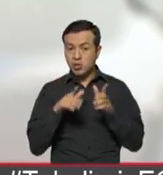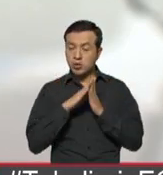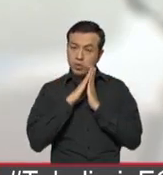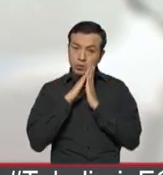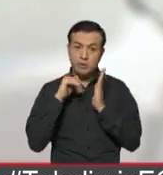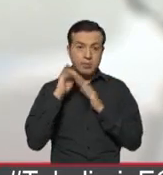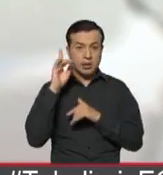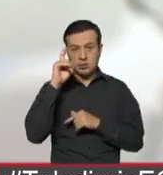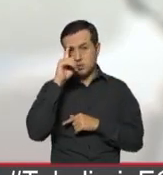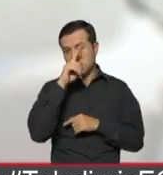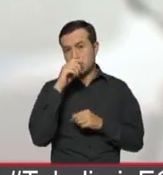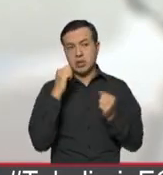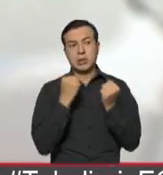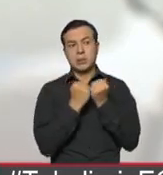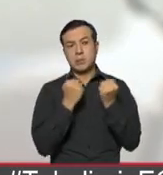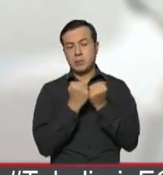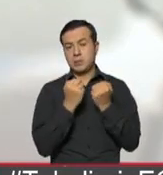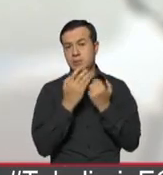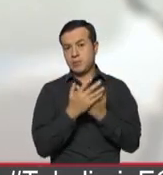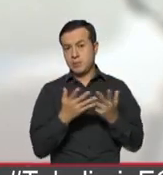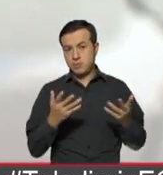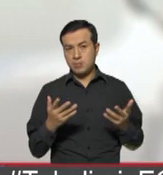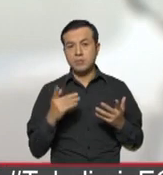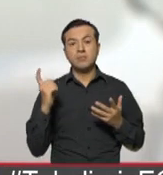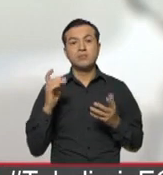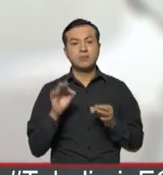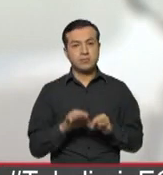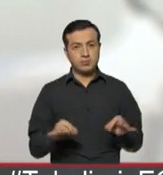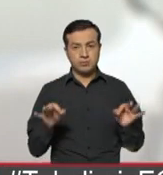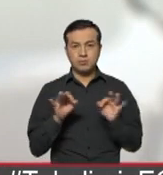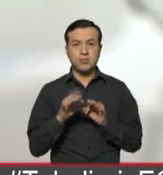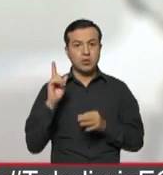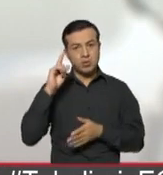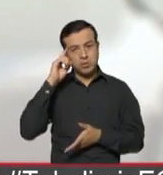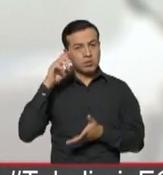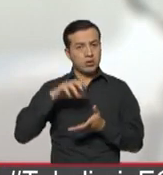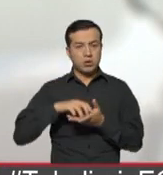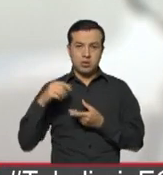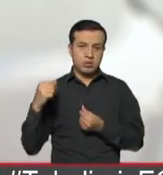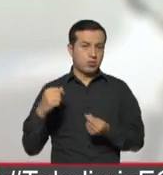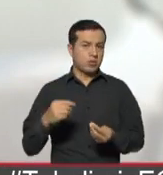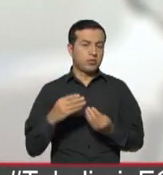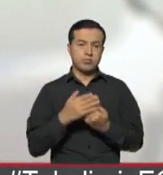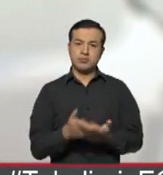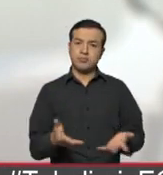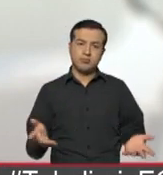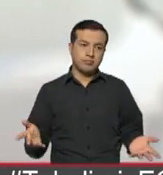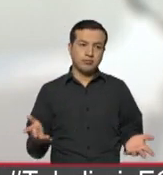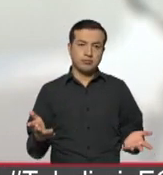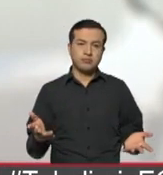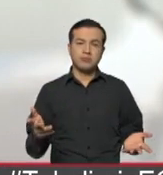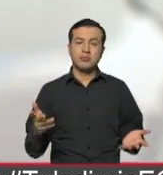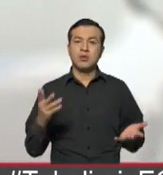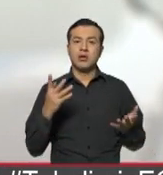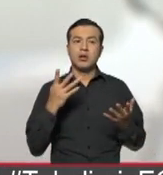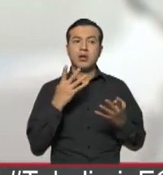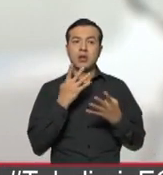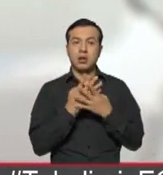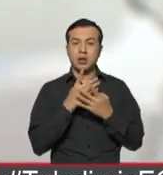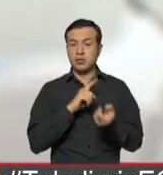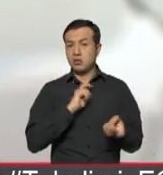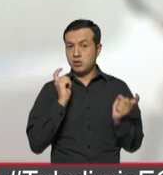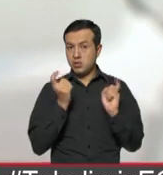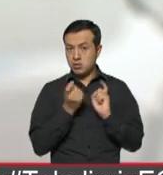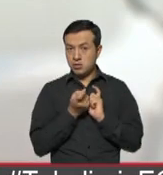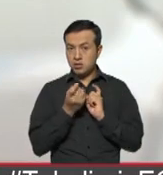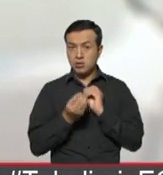¿no? Ahí es necesaria la inversión del Estado. Ningún sistema carcelario puede reformarse